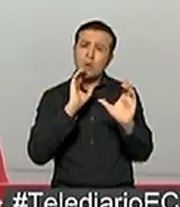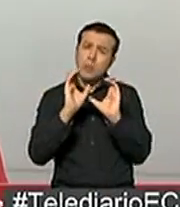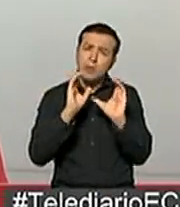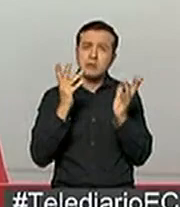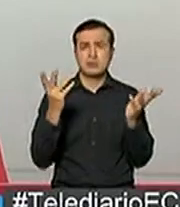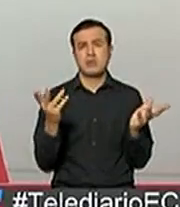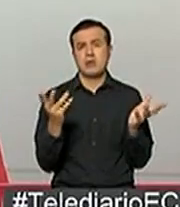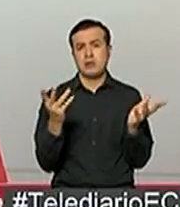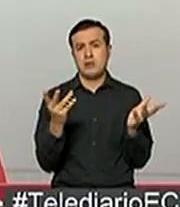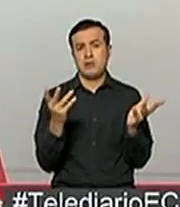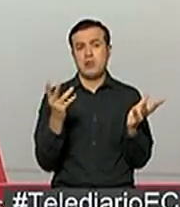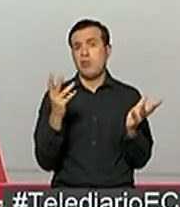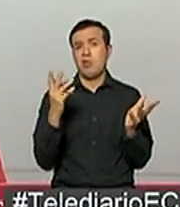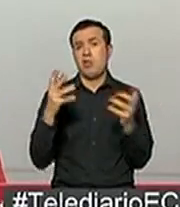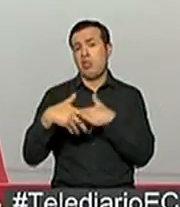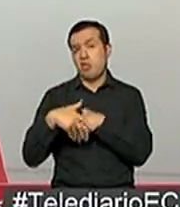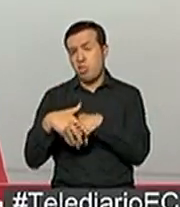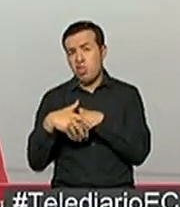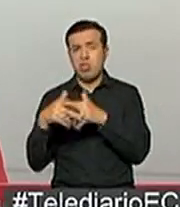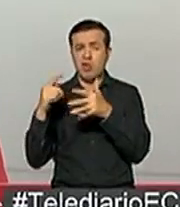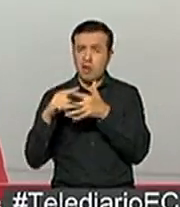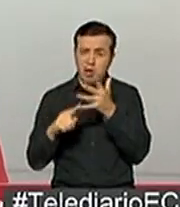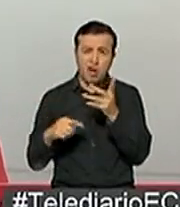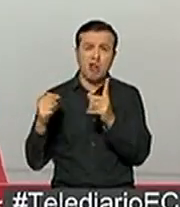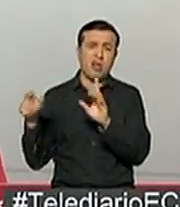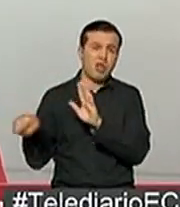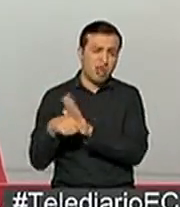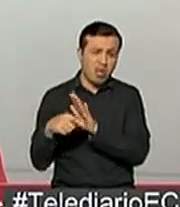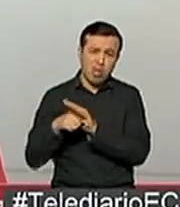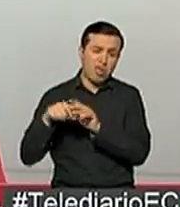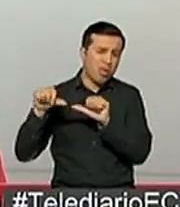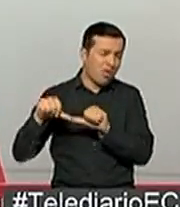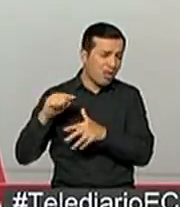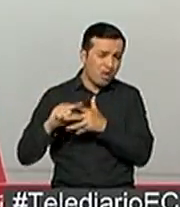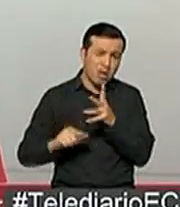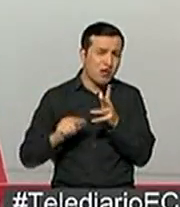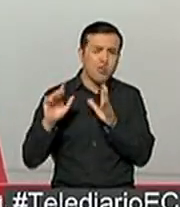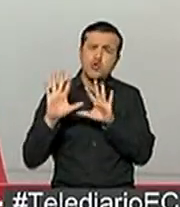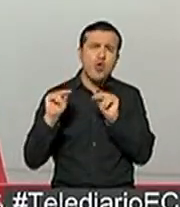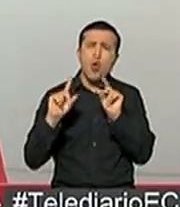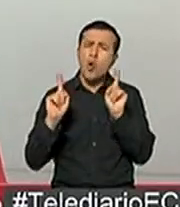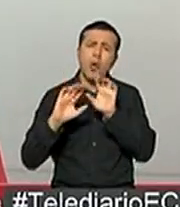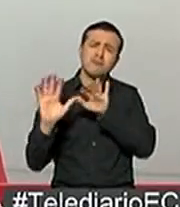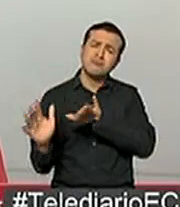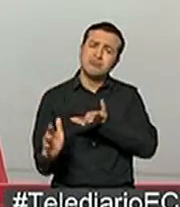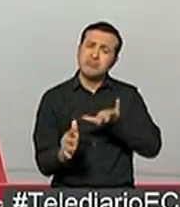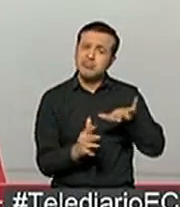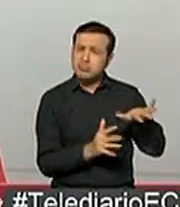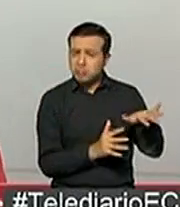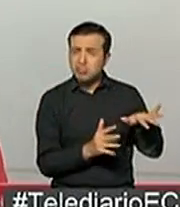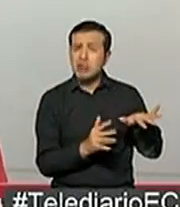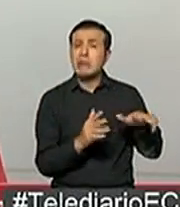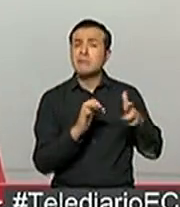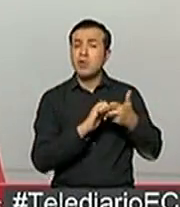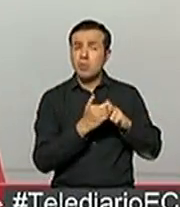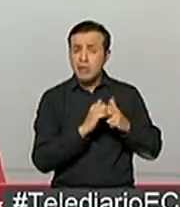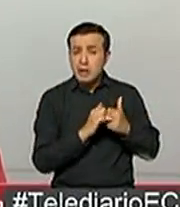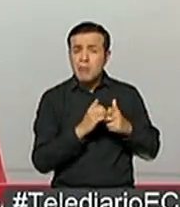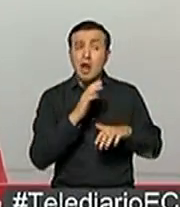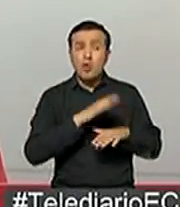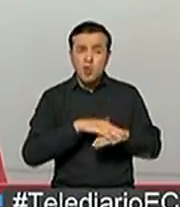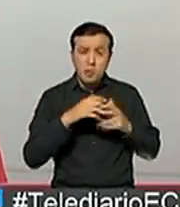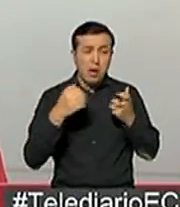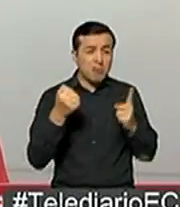dejar atrás todas estas situaciones y estas noticias que han permitido que nuestro país sufra en su imagen